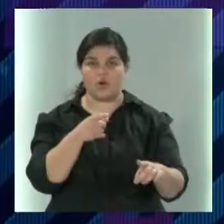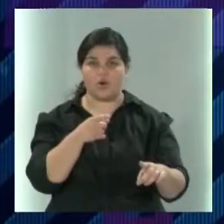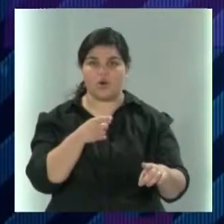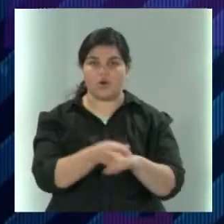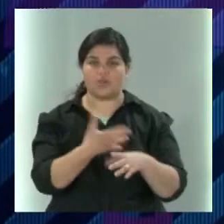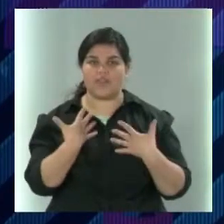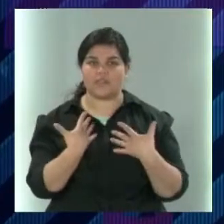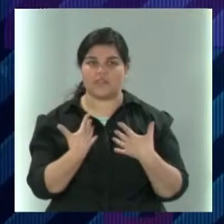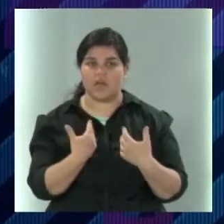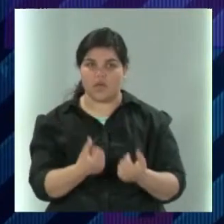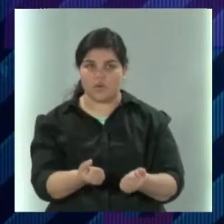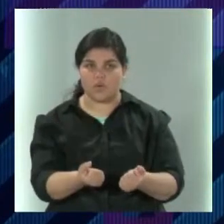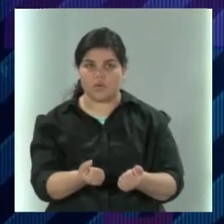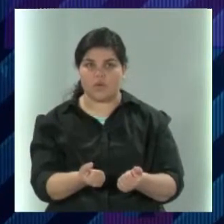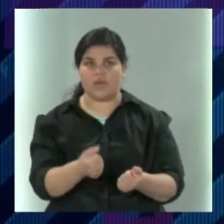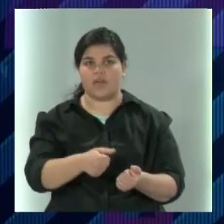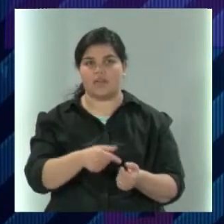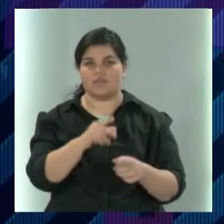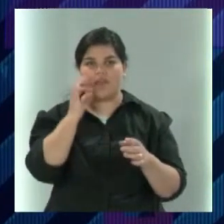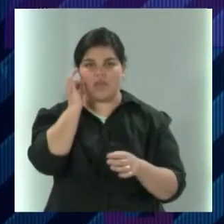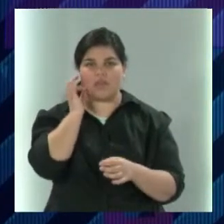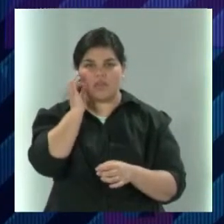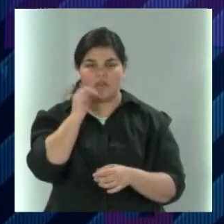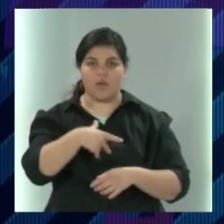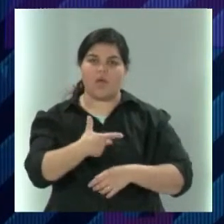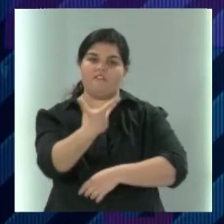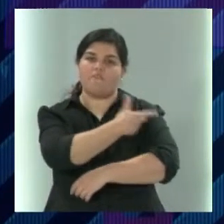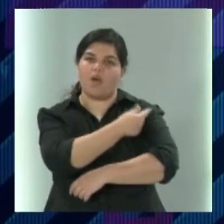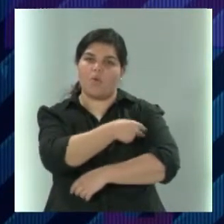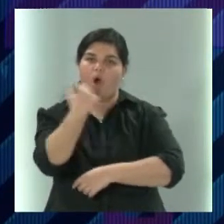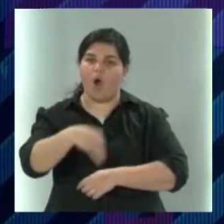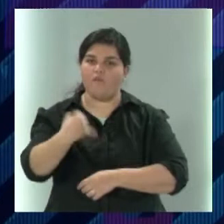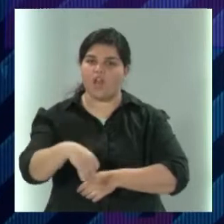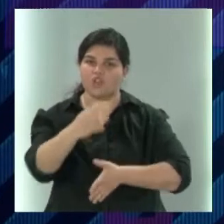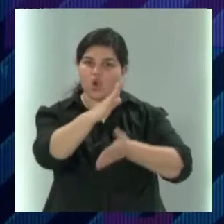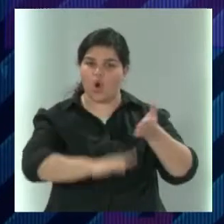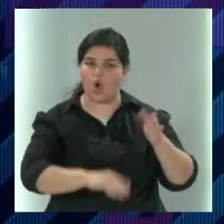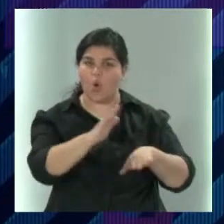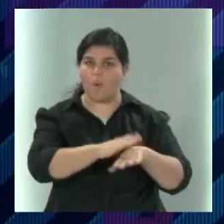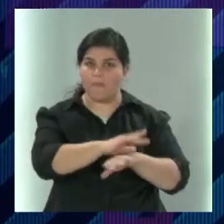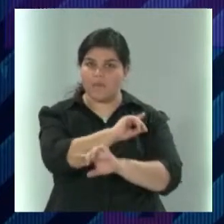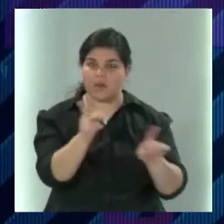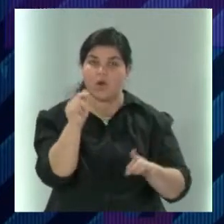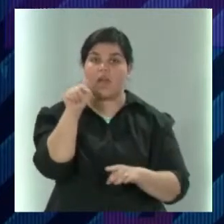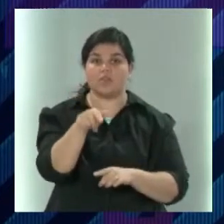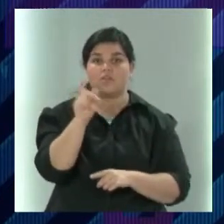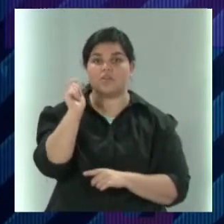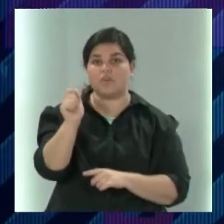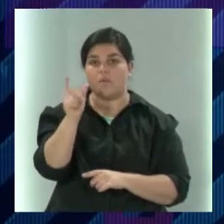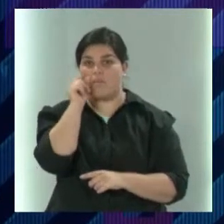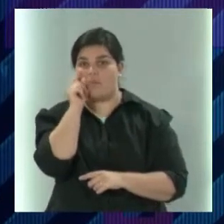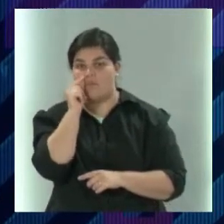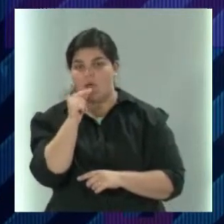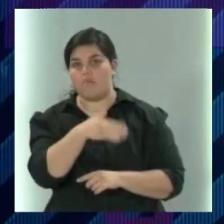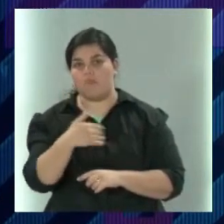higiene que se prevén. Bueno, no cumplir con el calendario de vacunación obligatoria, esto en responsabilidad específica de padres y